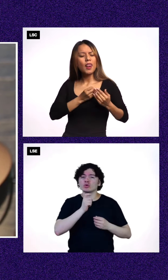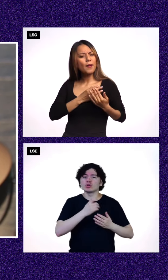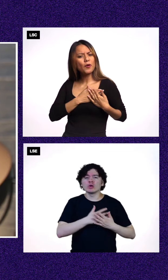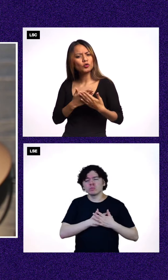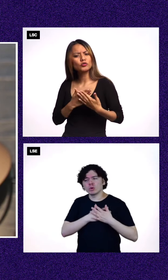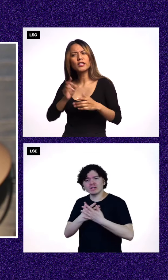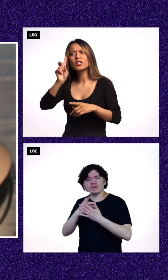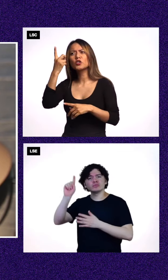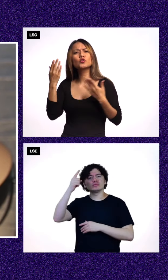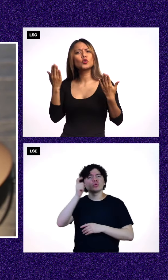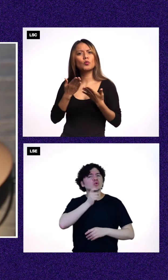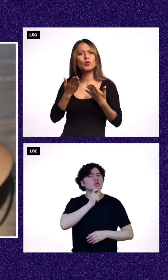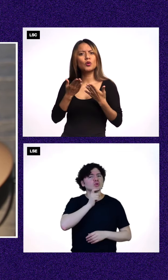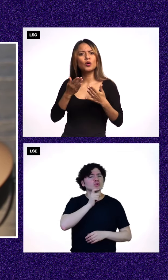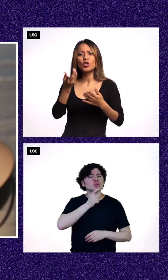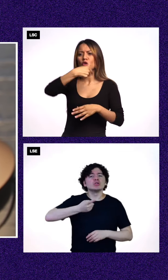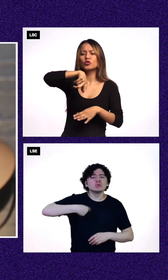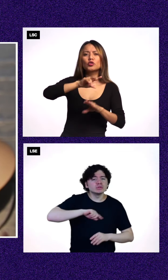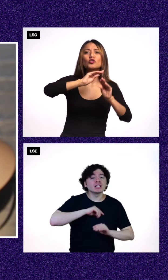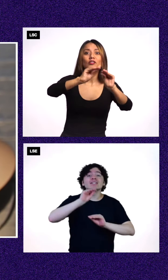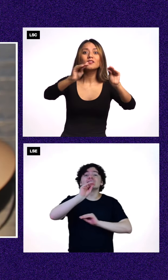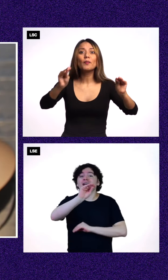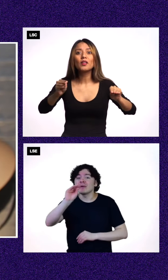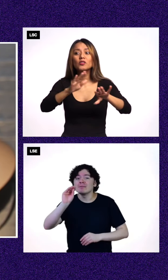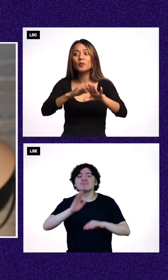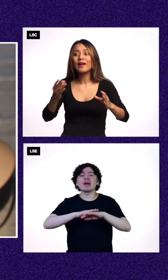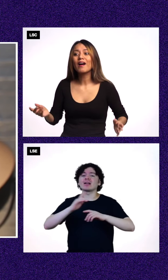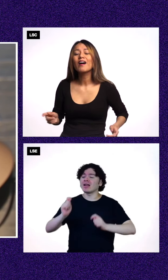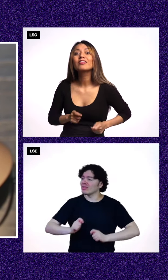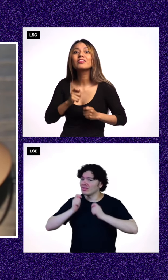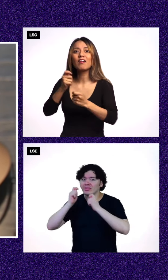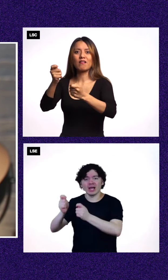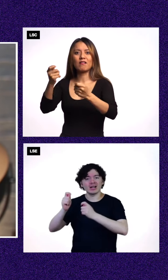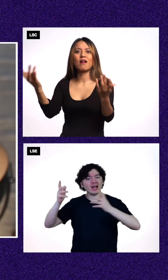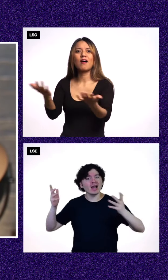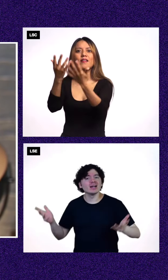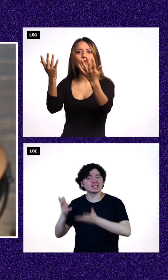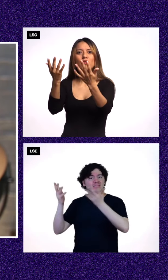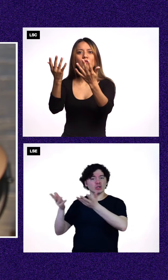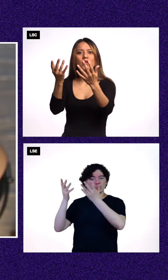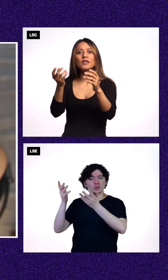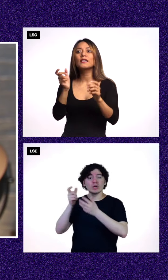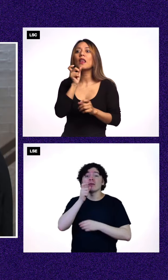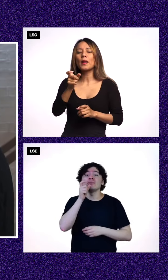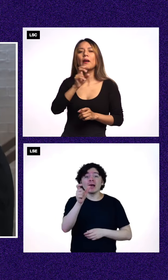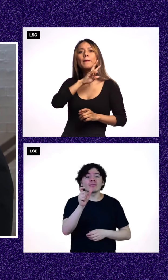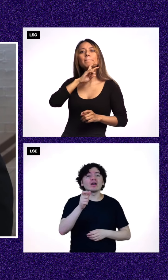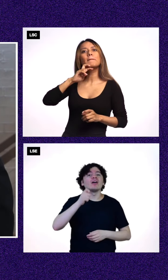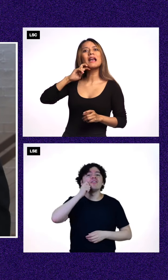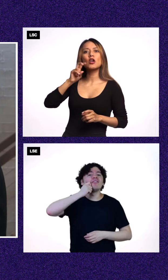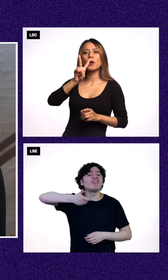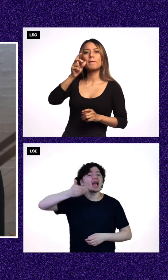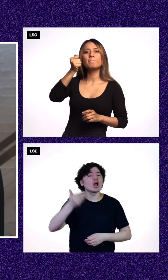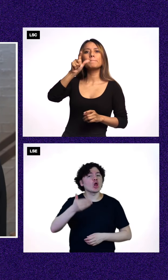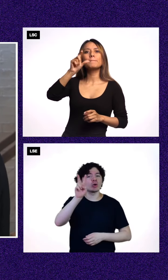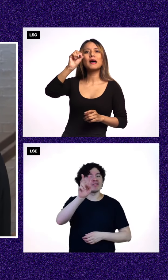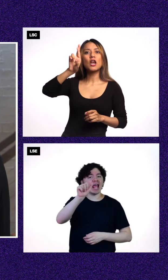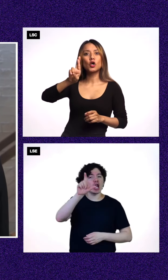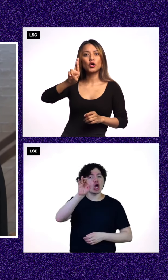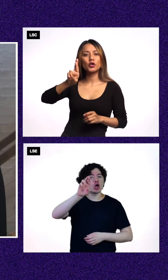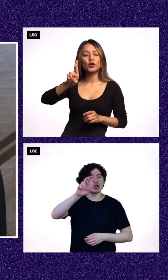el llamado de Dios de ser animados y de conocer el poder del valor. Pero si pones las